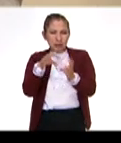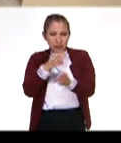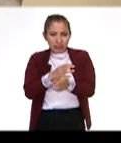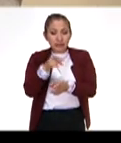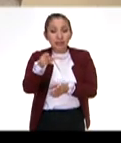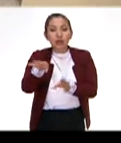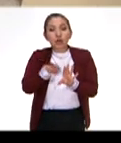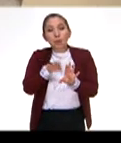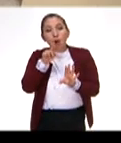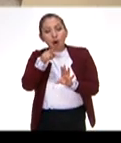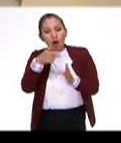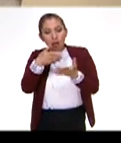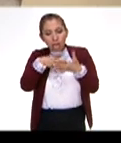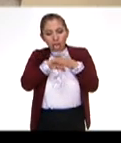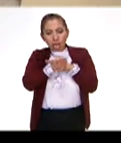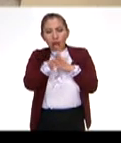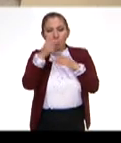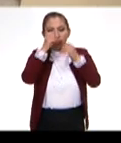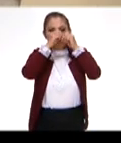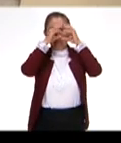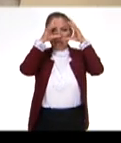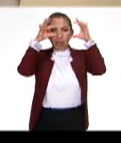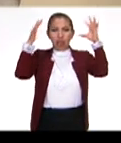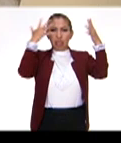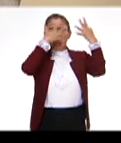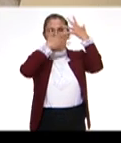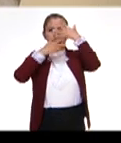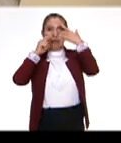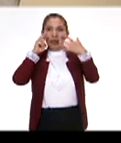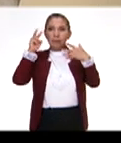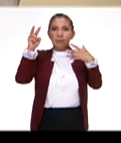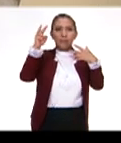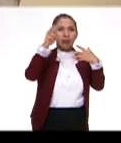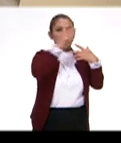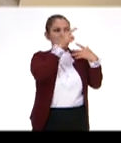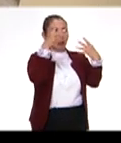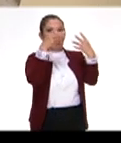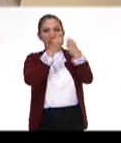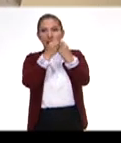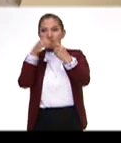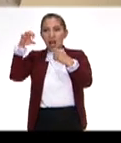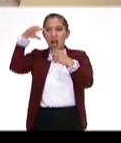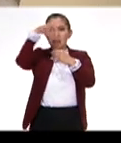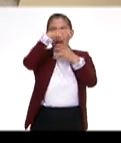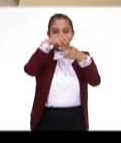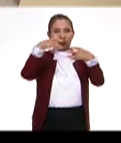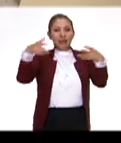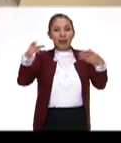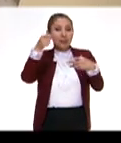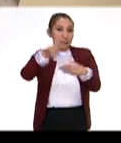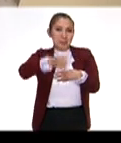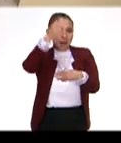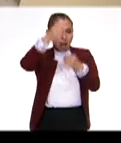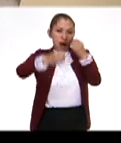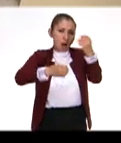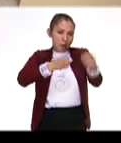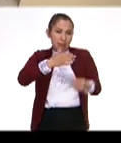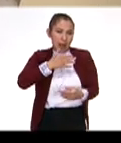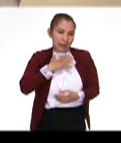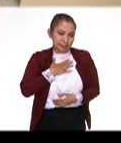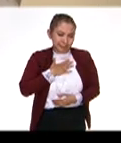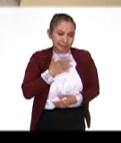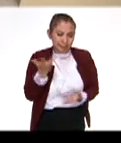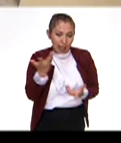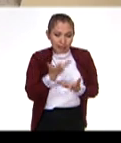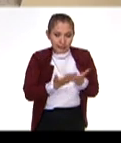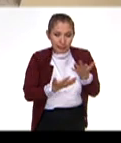cómo se da esta posibilidad en la alucinación de observar en conjunto una araña patona. Esa fue la primera obra que